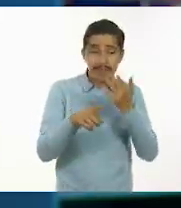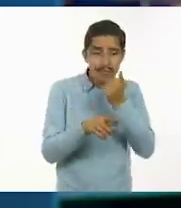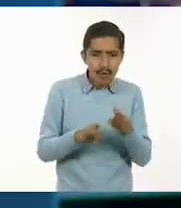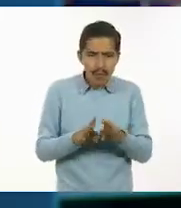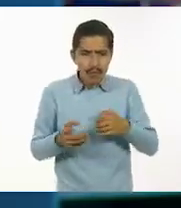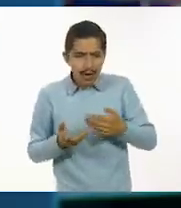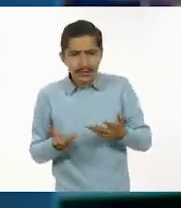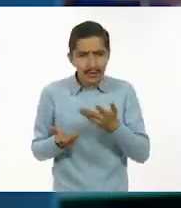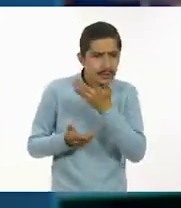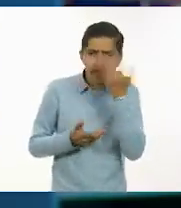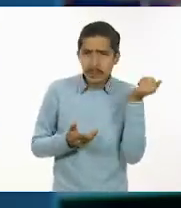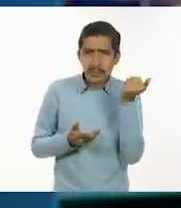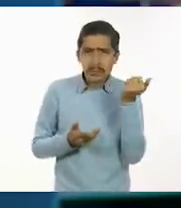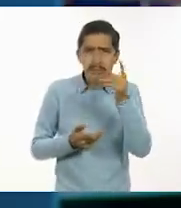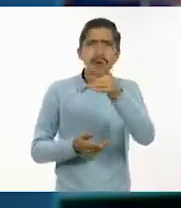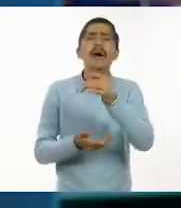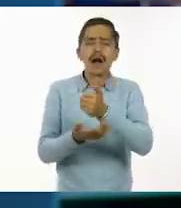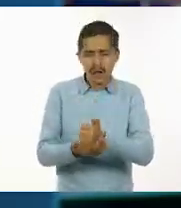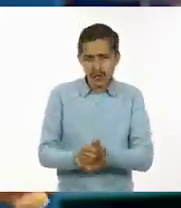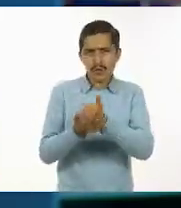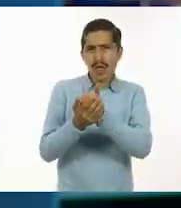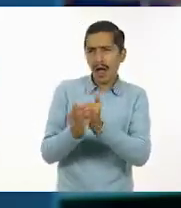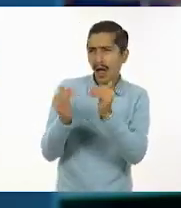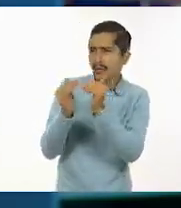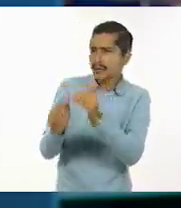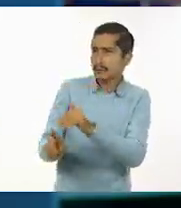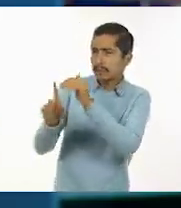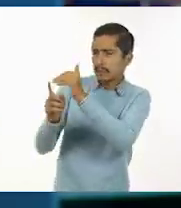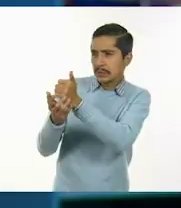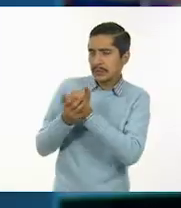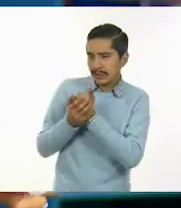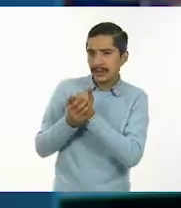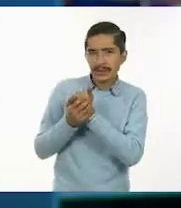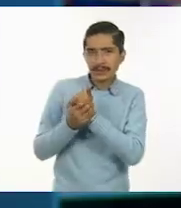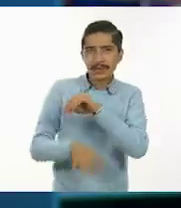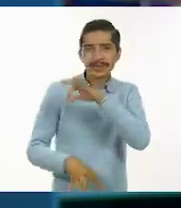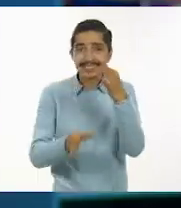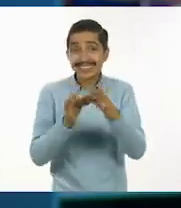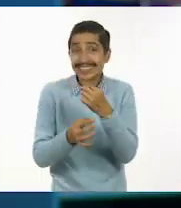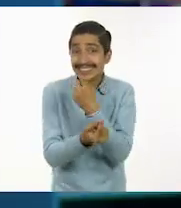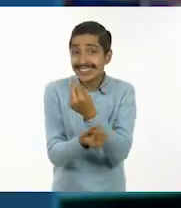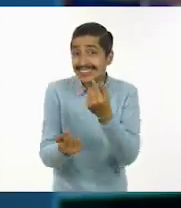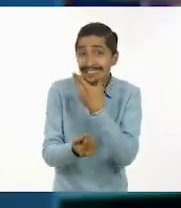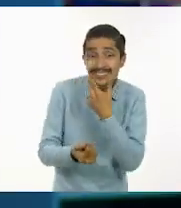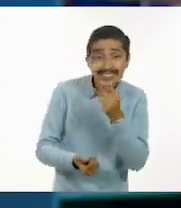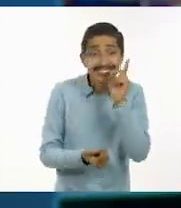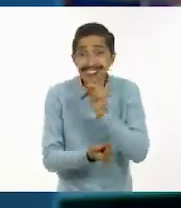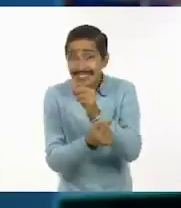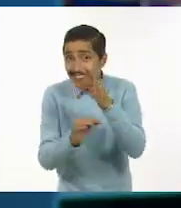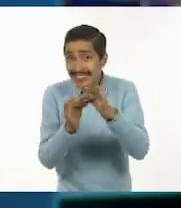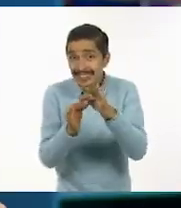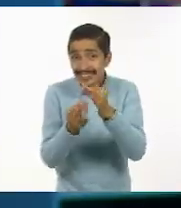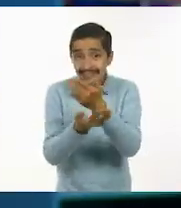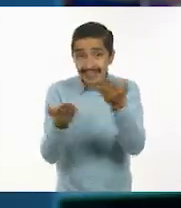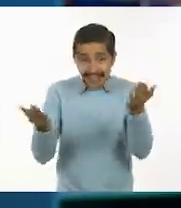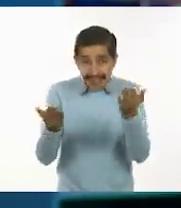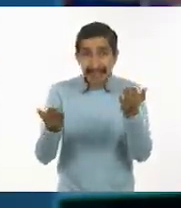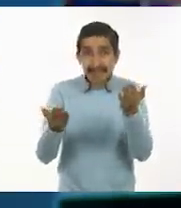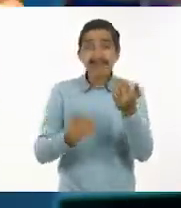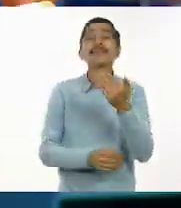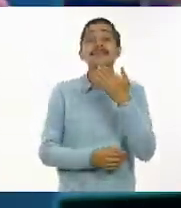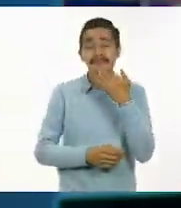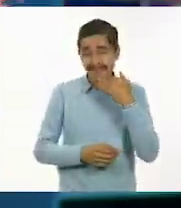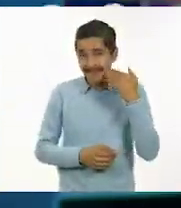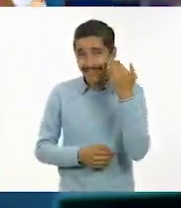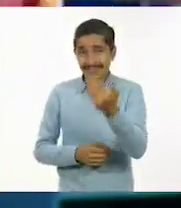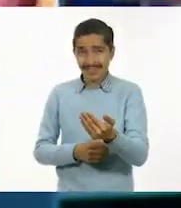sabes cómo hacerlo, pide ayuda en casa. ¿Lista? ¿Listo?